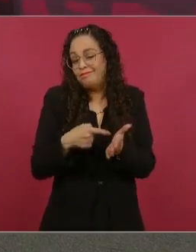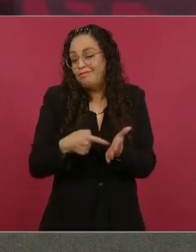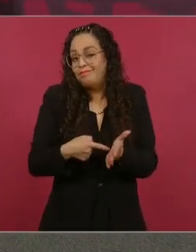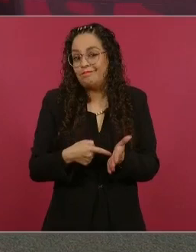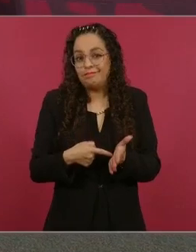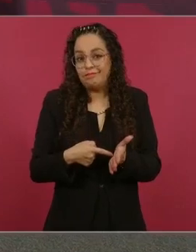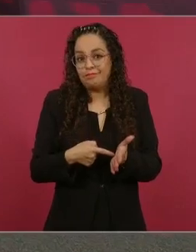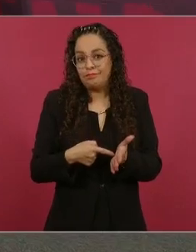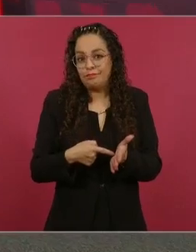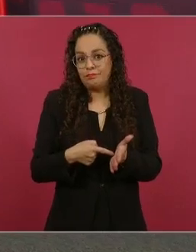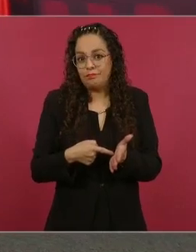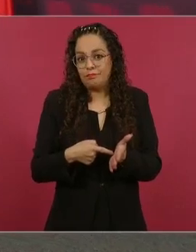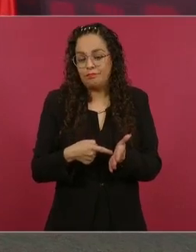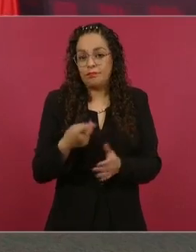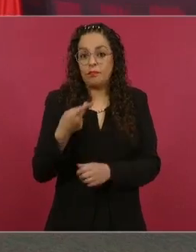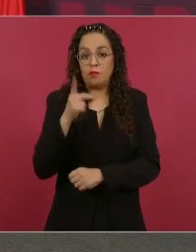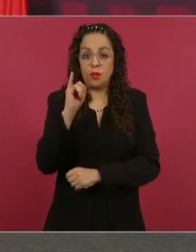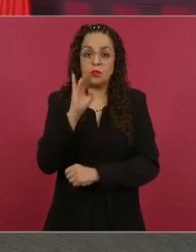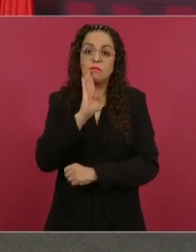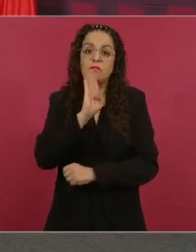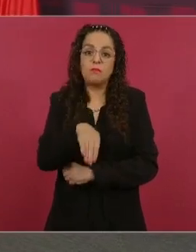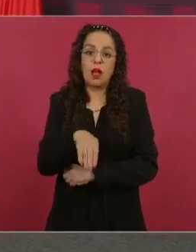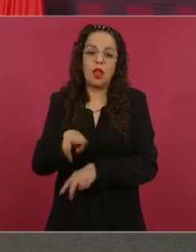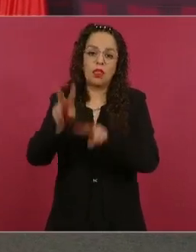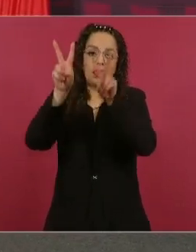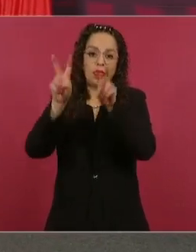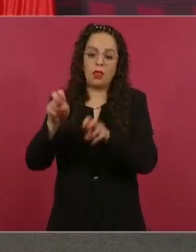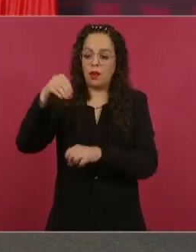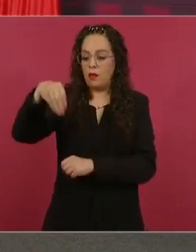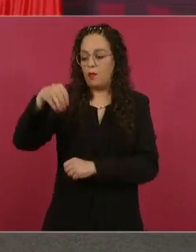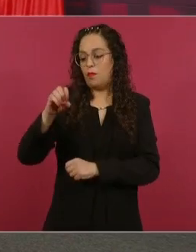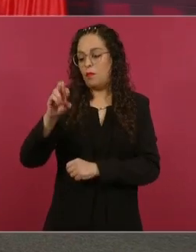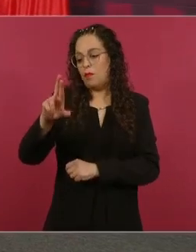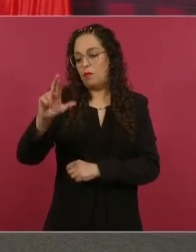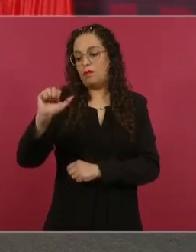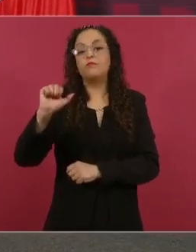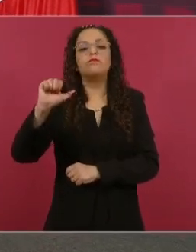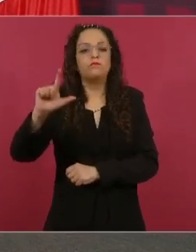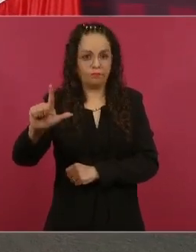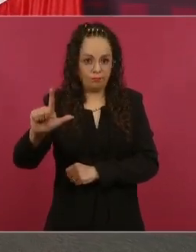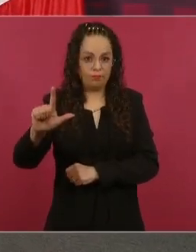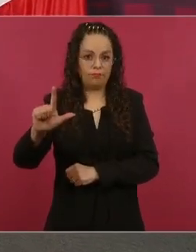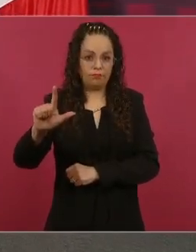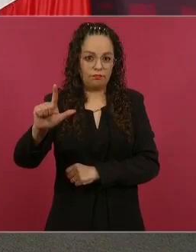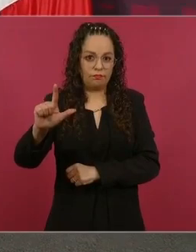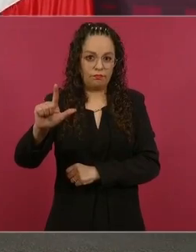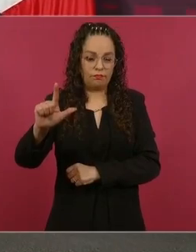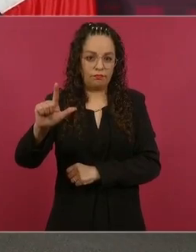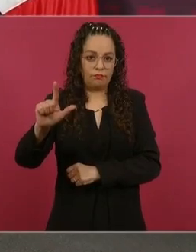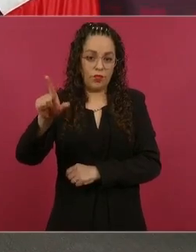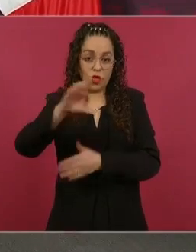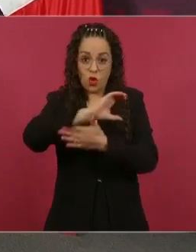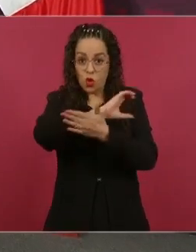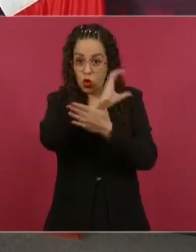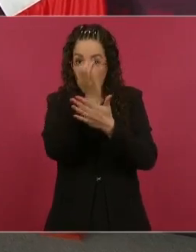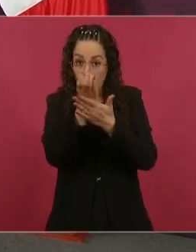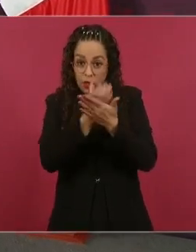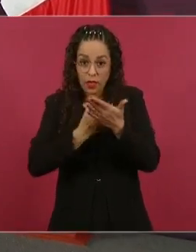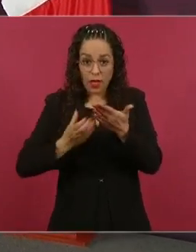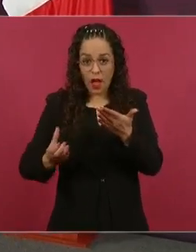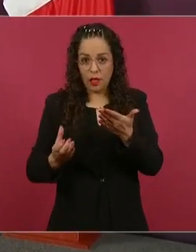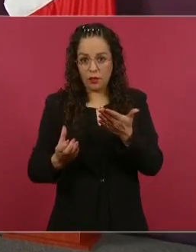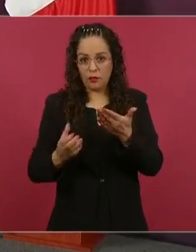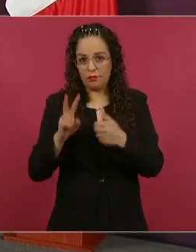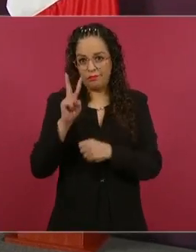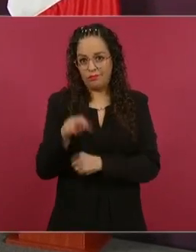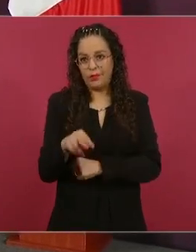pero es un contrato que hicieron muy leonino, como otros